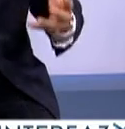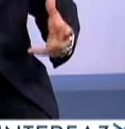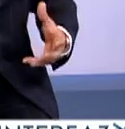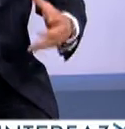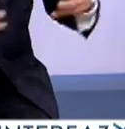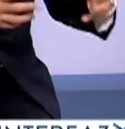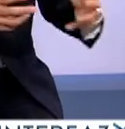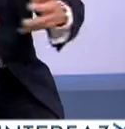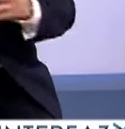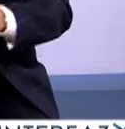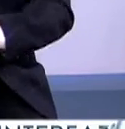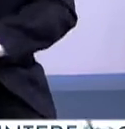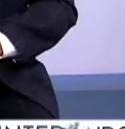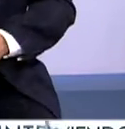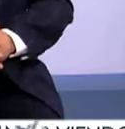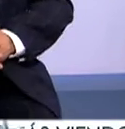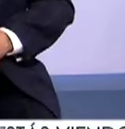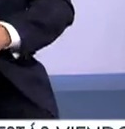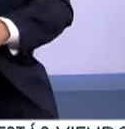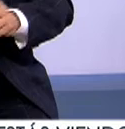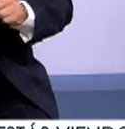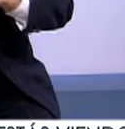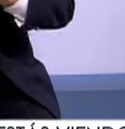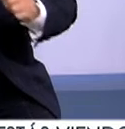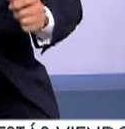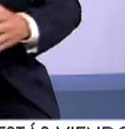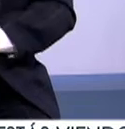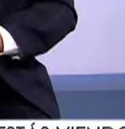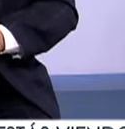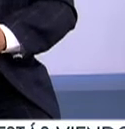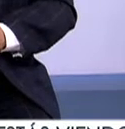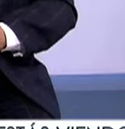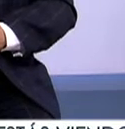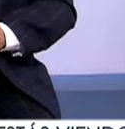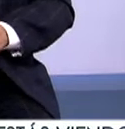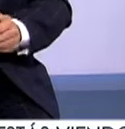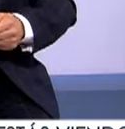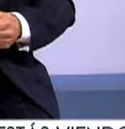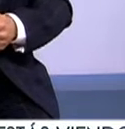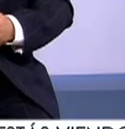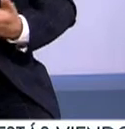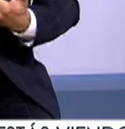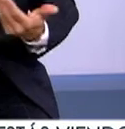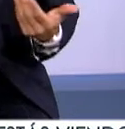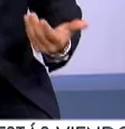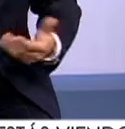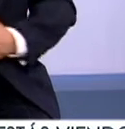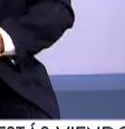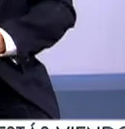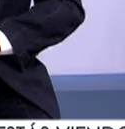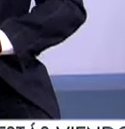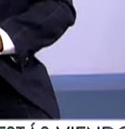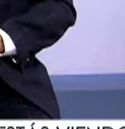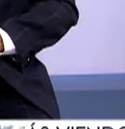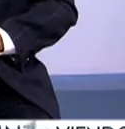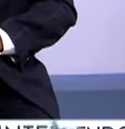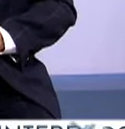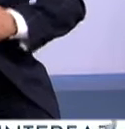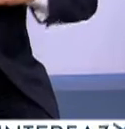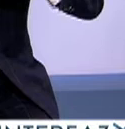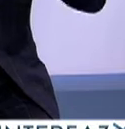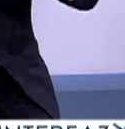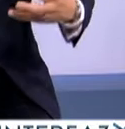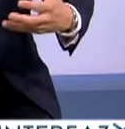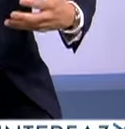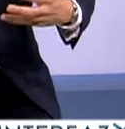ya está en la ley, de hecho hay una carta donde uno puede someterse a esta opción después de